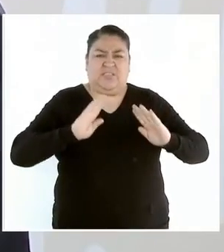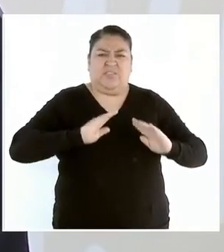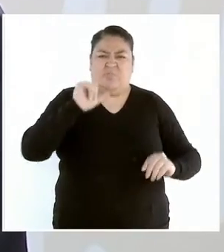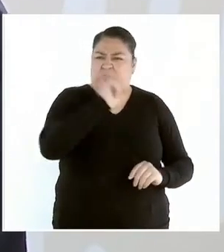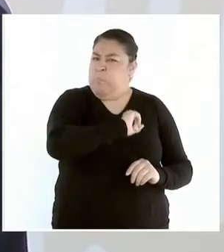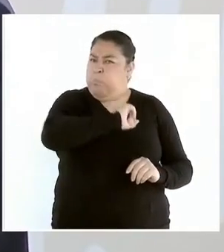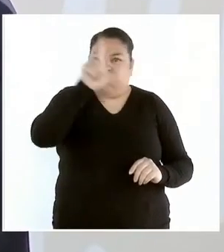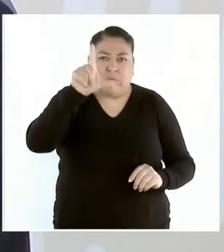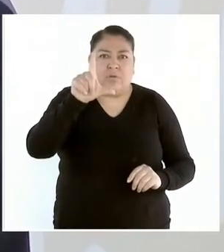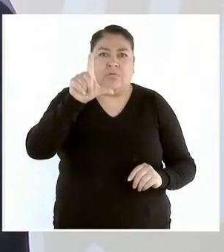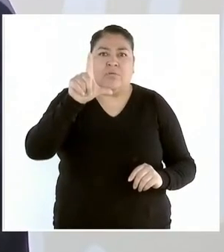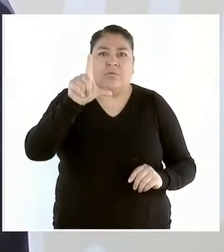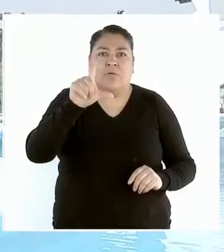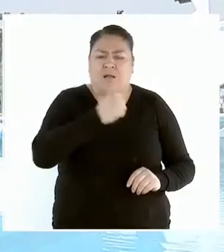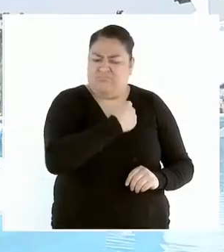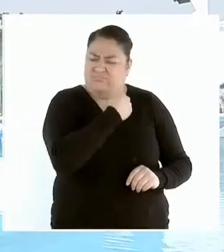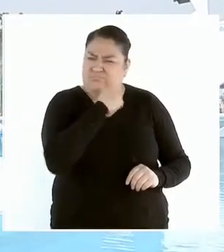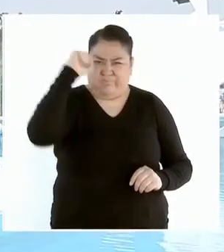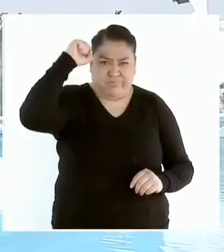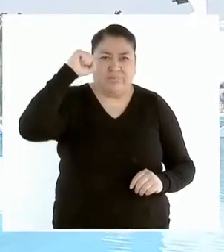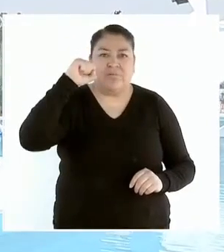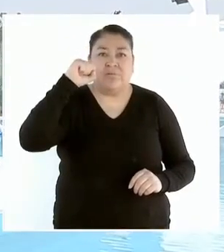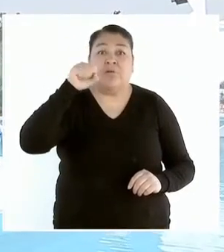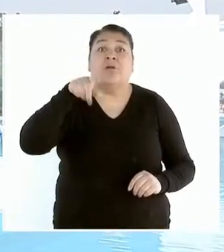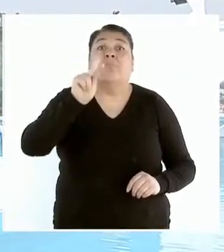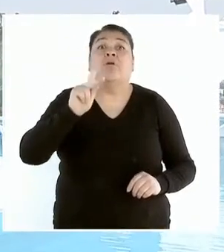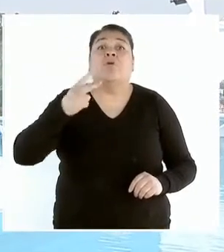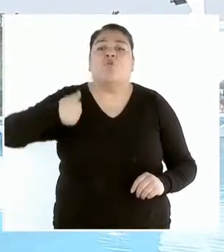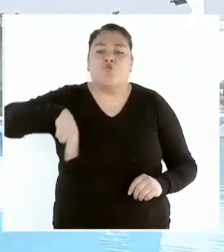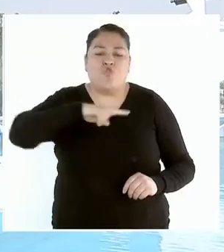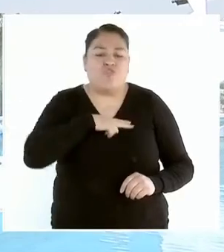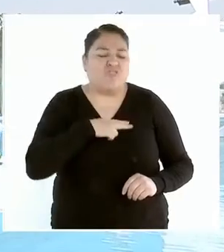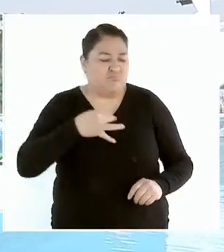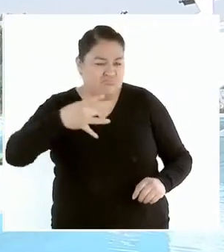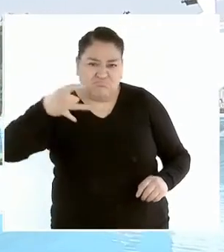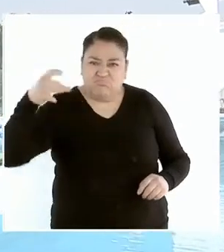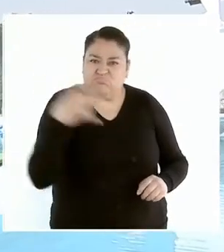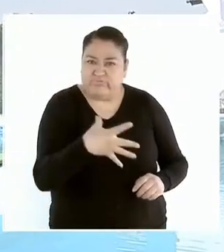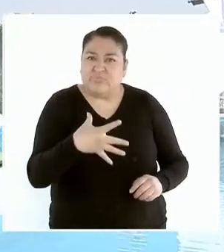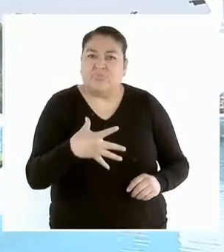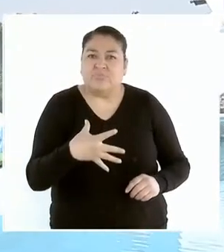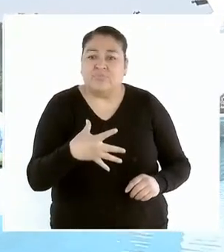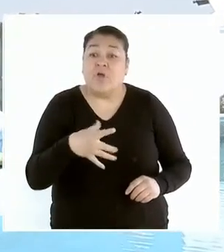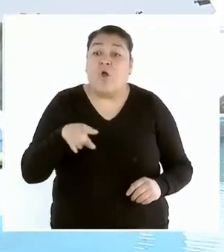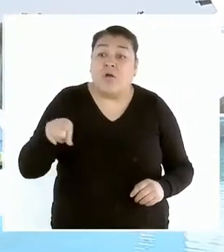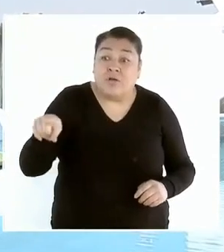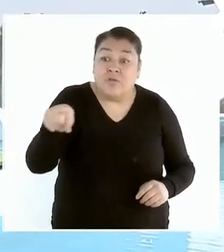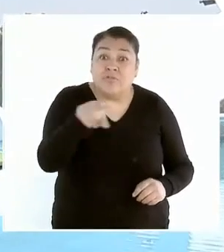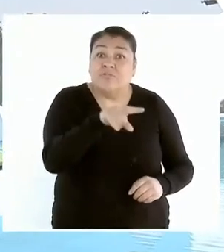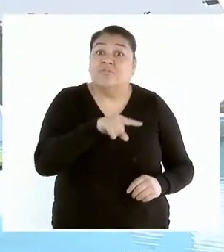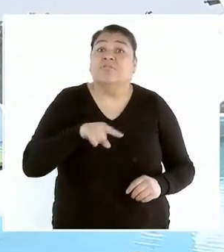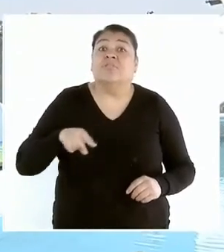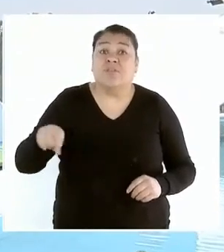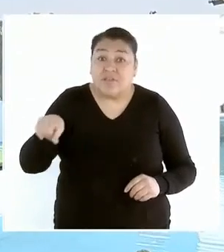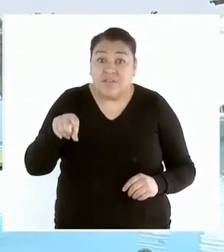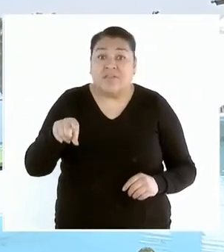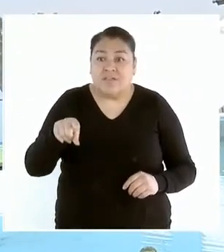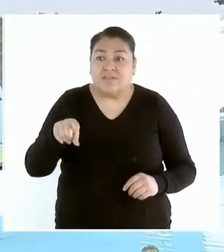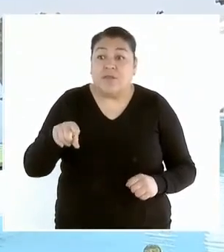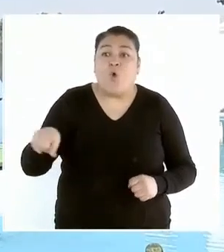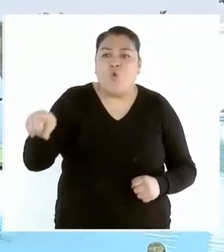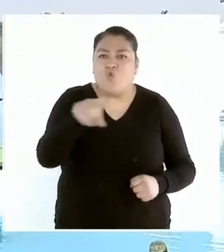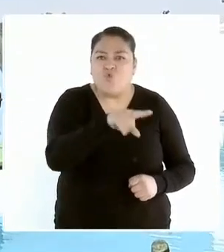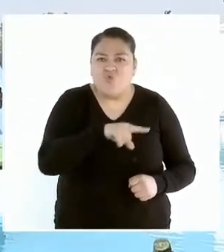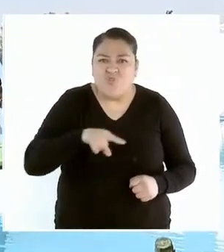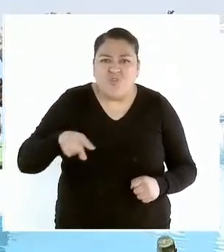mundo pero vamos a triunfar porque ustedes son los